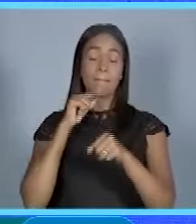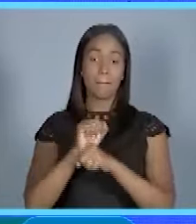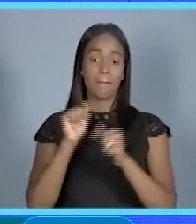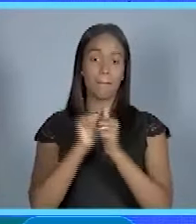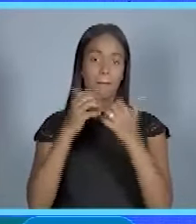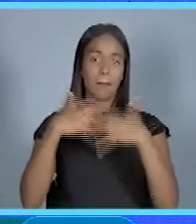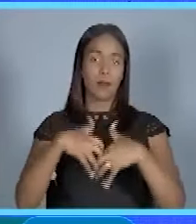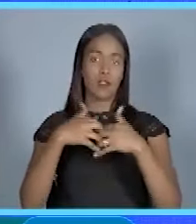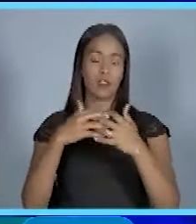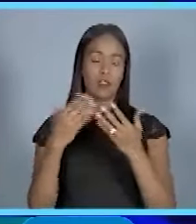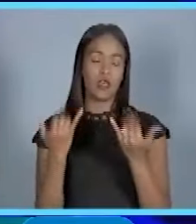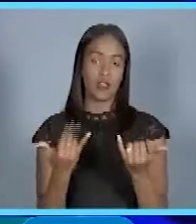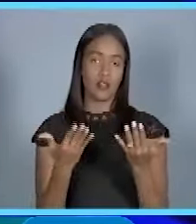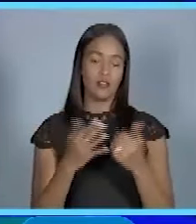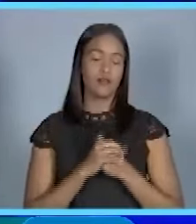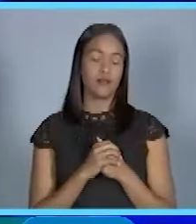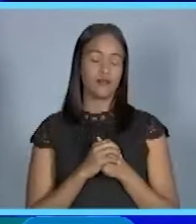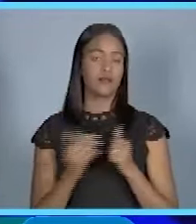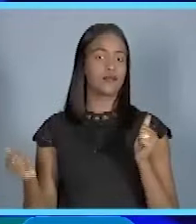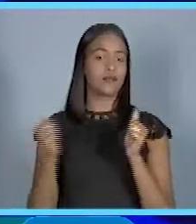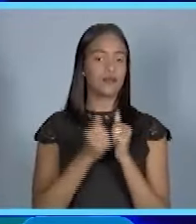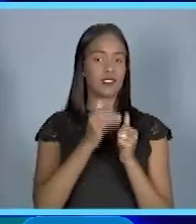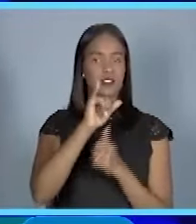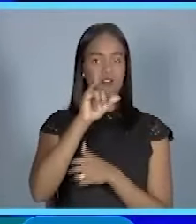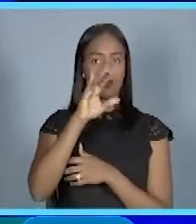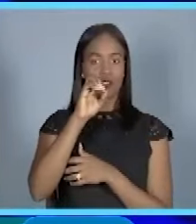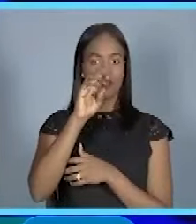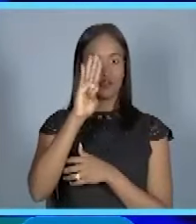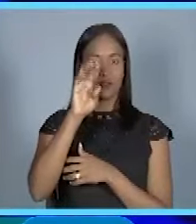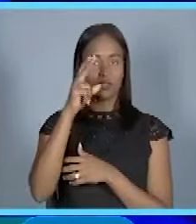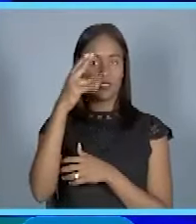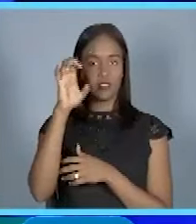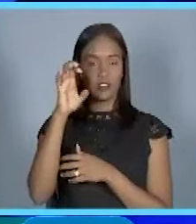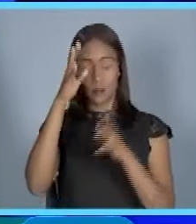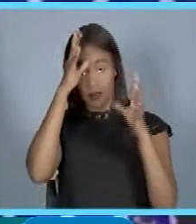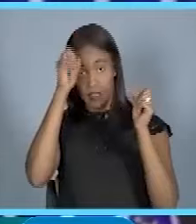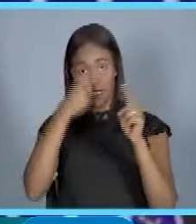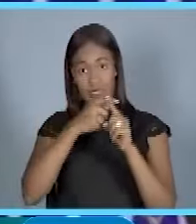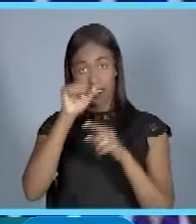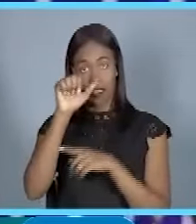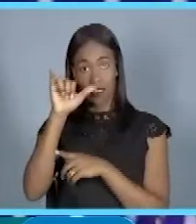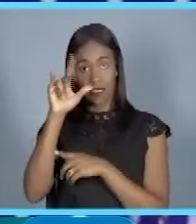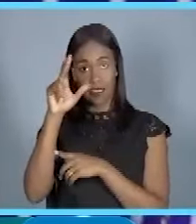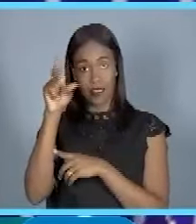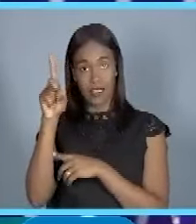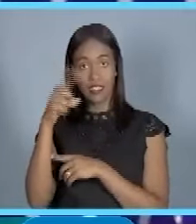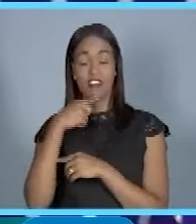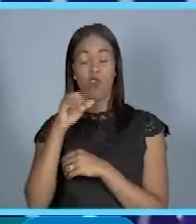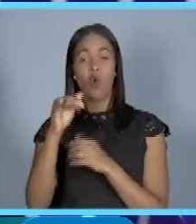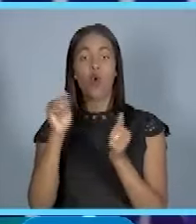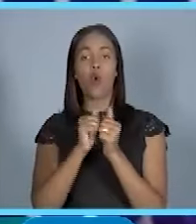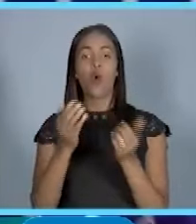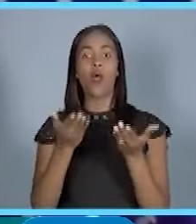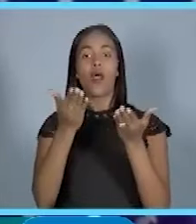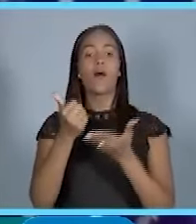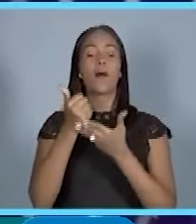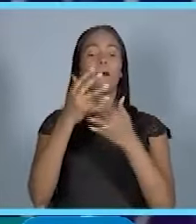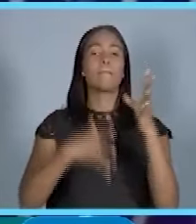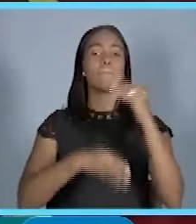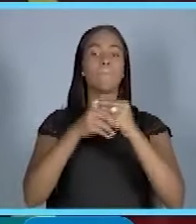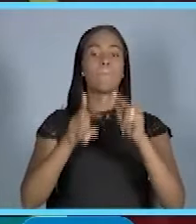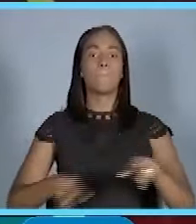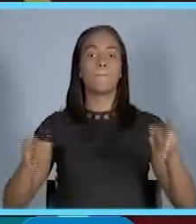la producción sostenible. De su lado, Julio Virgilio Brache, presidente de la AIRD, indicó que con esta iniciativa se incrementa el valor